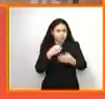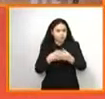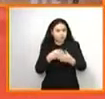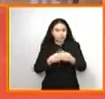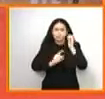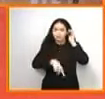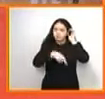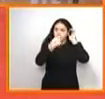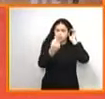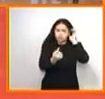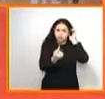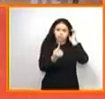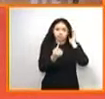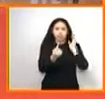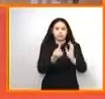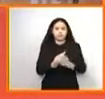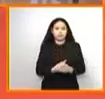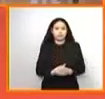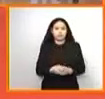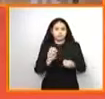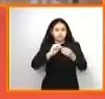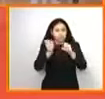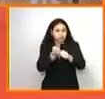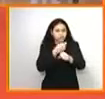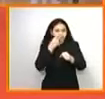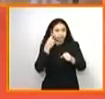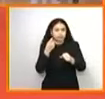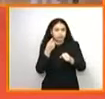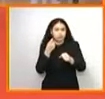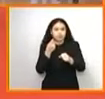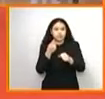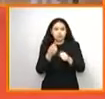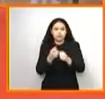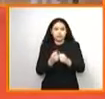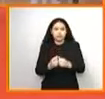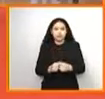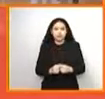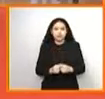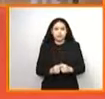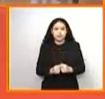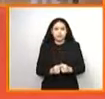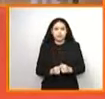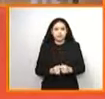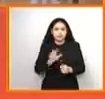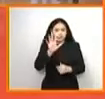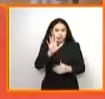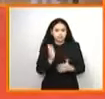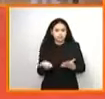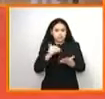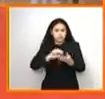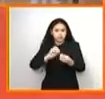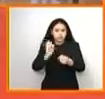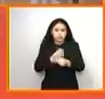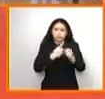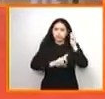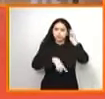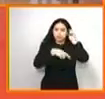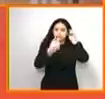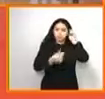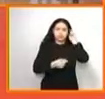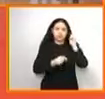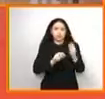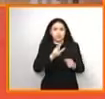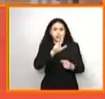más uno. El número ganador es el 5. Repito, el número ganador para la